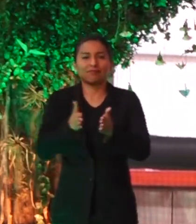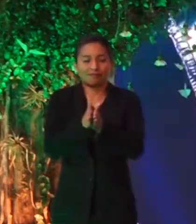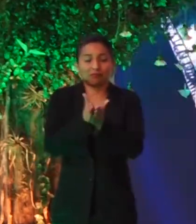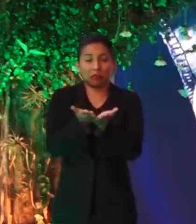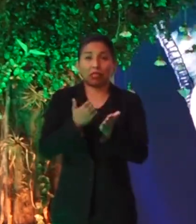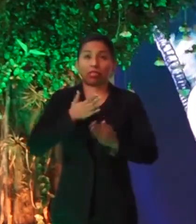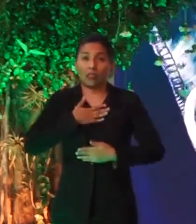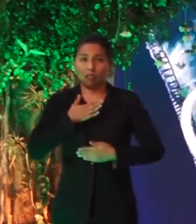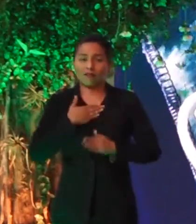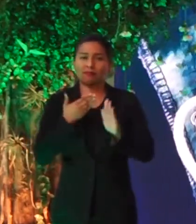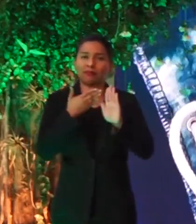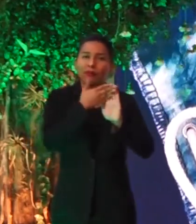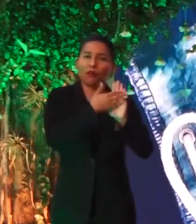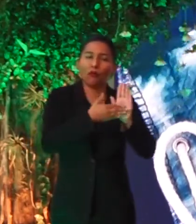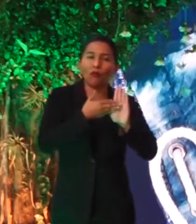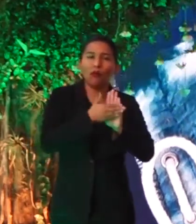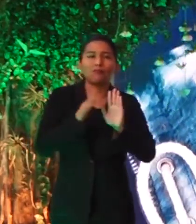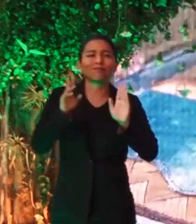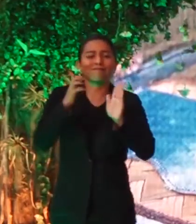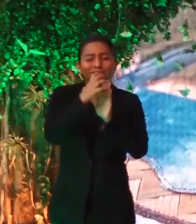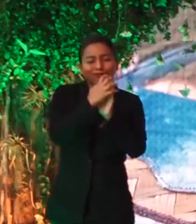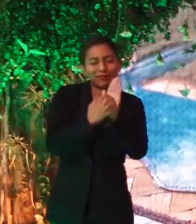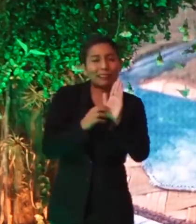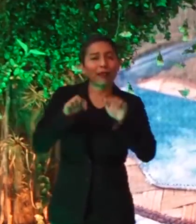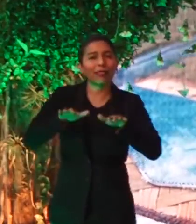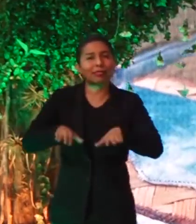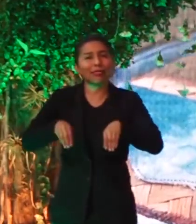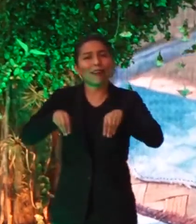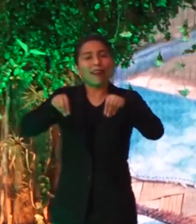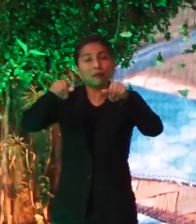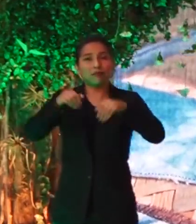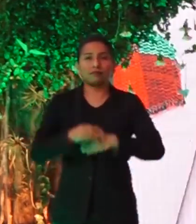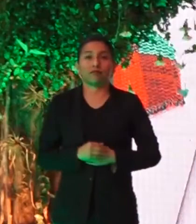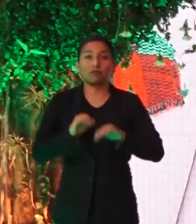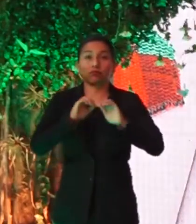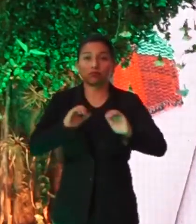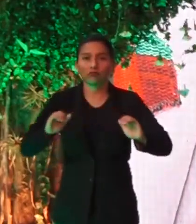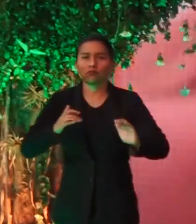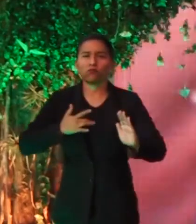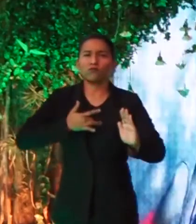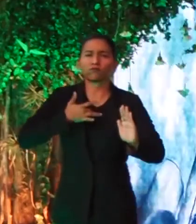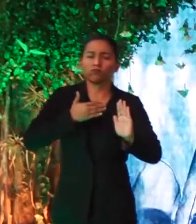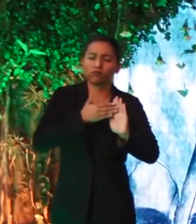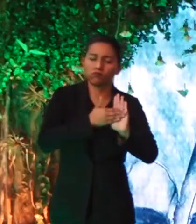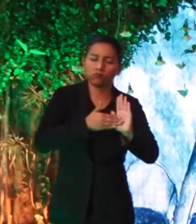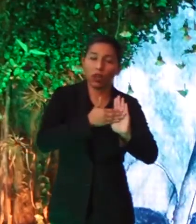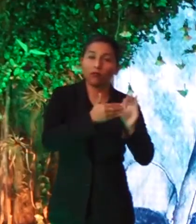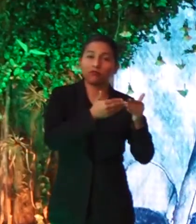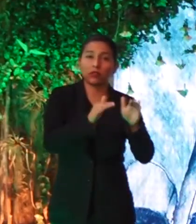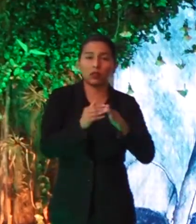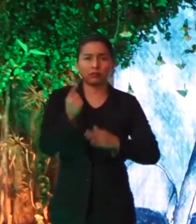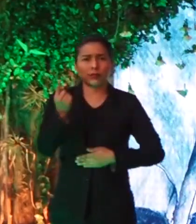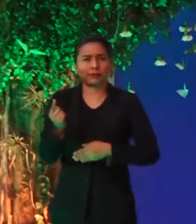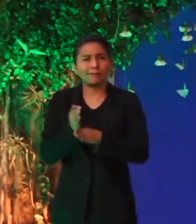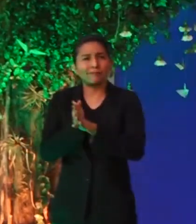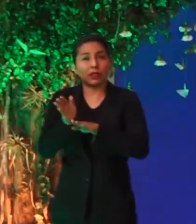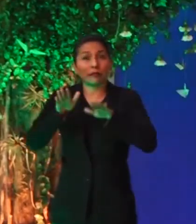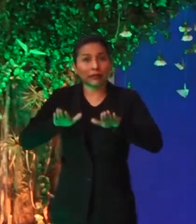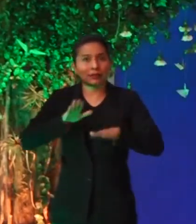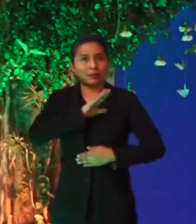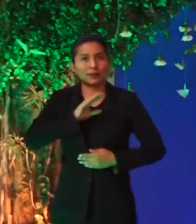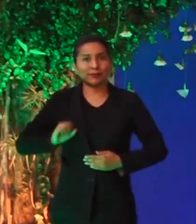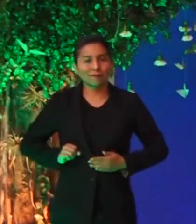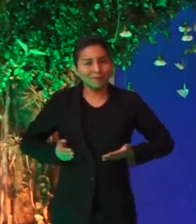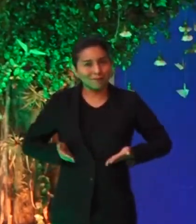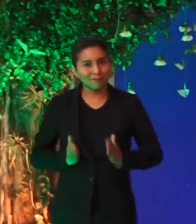viernes pasado tuve el honor de acompañar la graduación de los bachilleres del Liceo